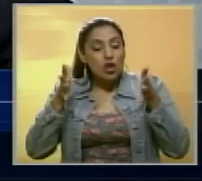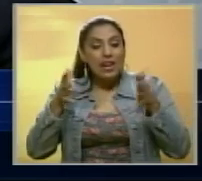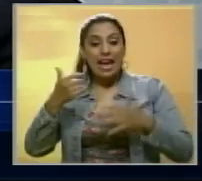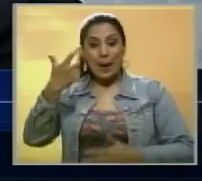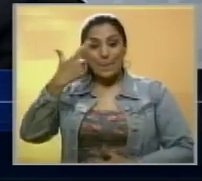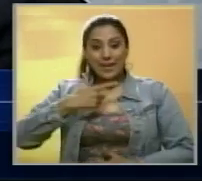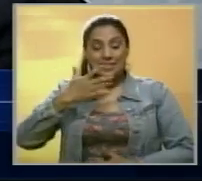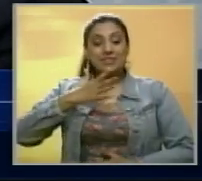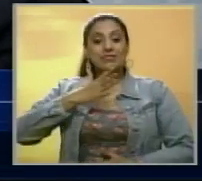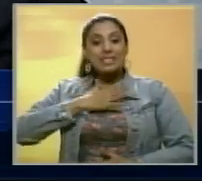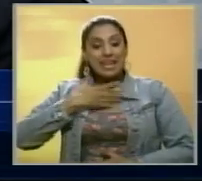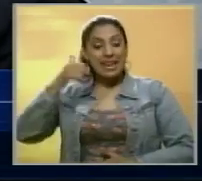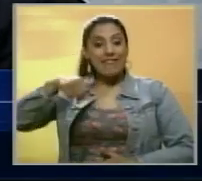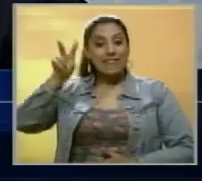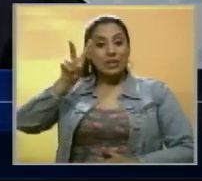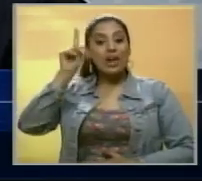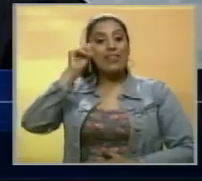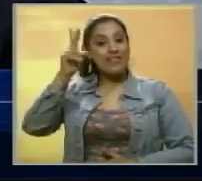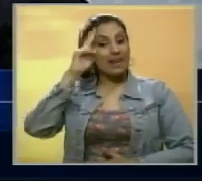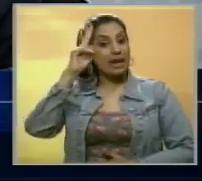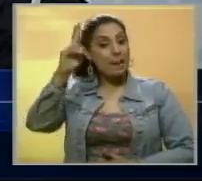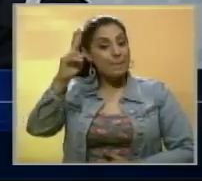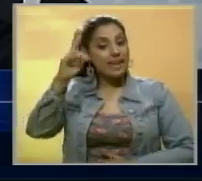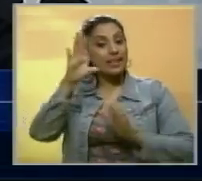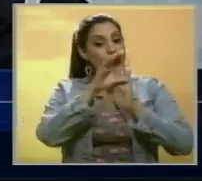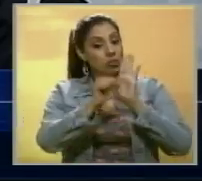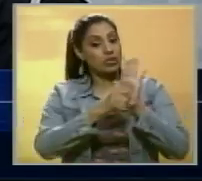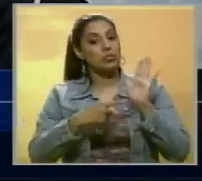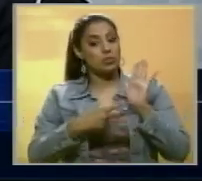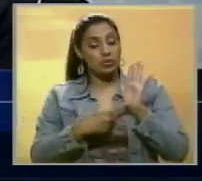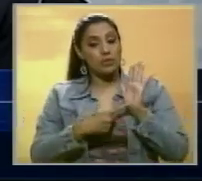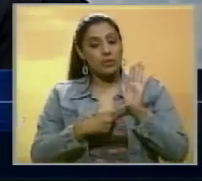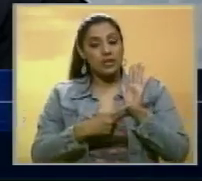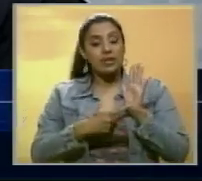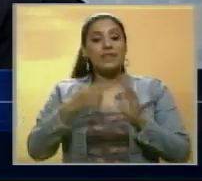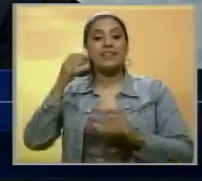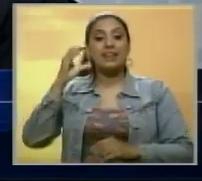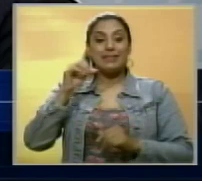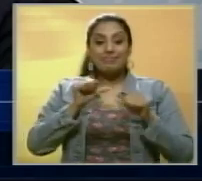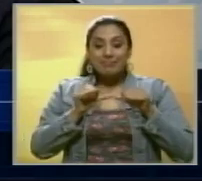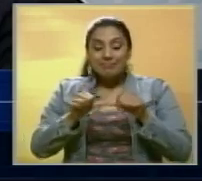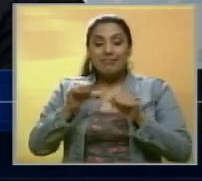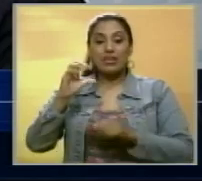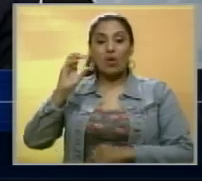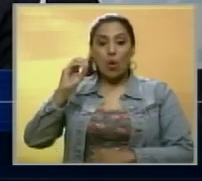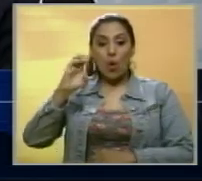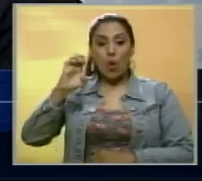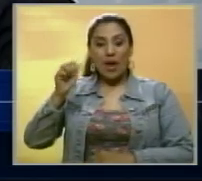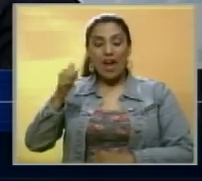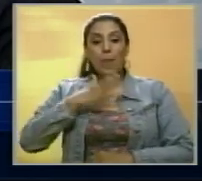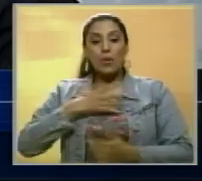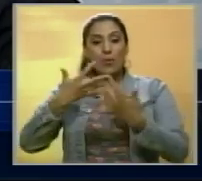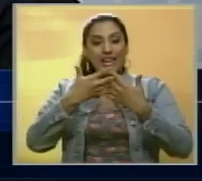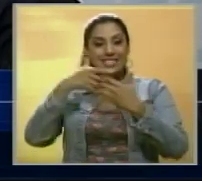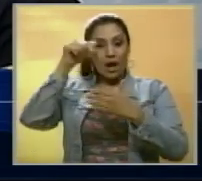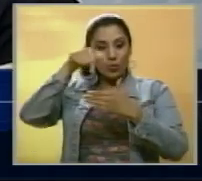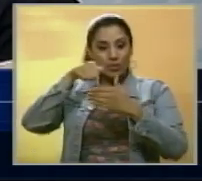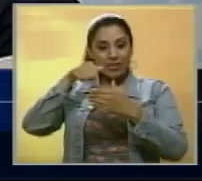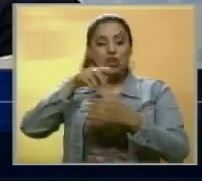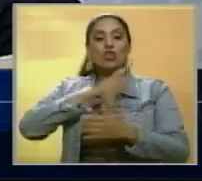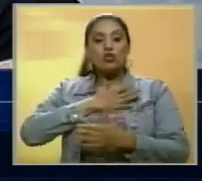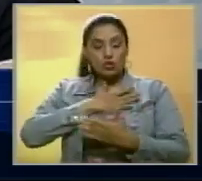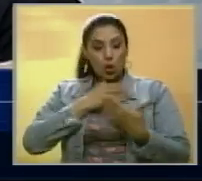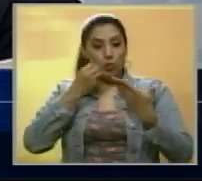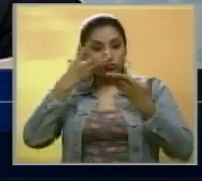quienes queremos además que en Venezuela se respete la Constitución. El Consejo Permanente de la Organización de los Estados Americanos, aquí yo tengo